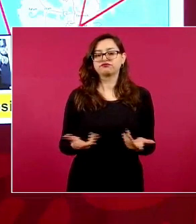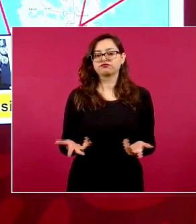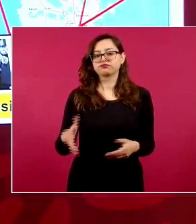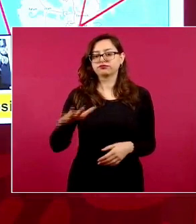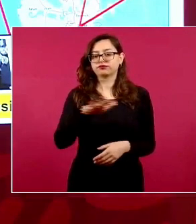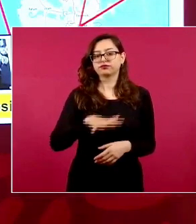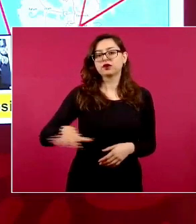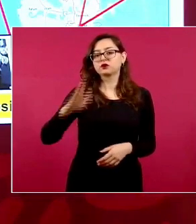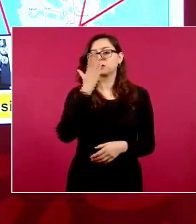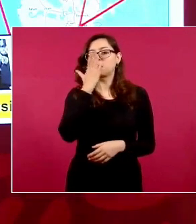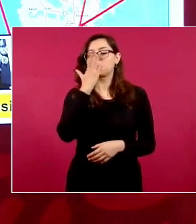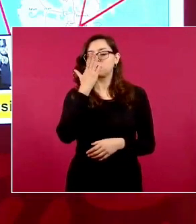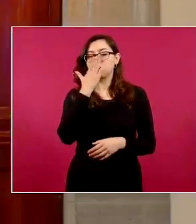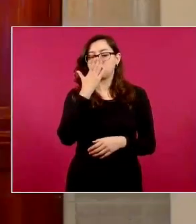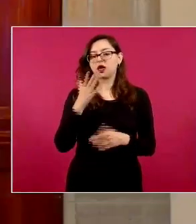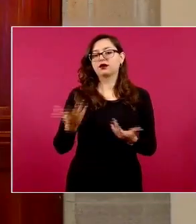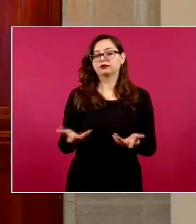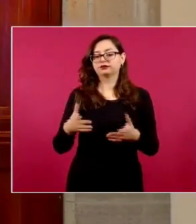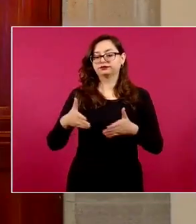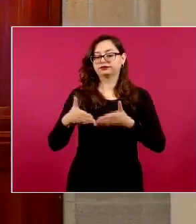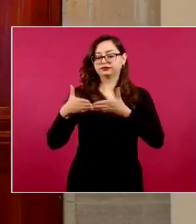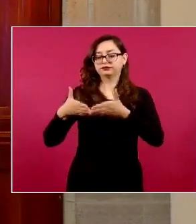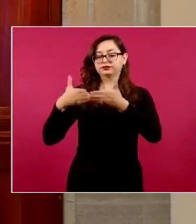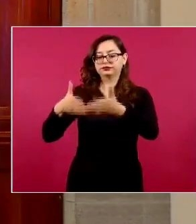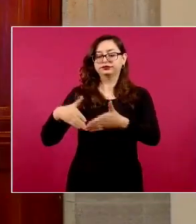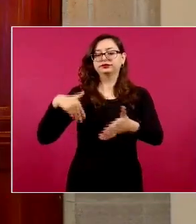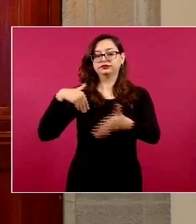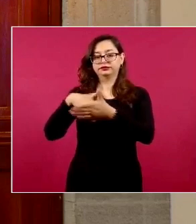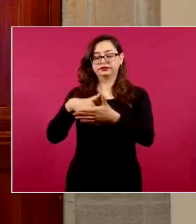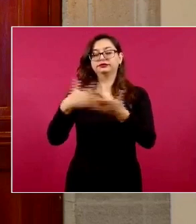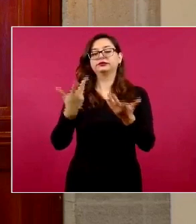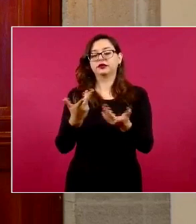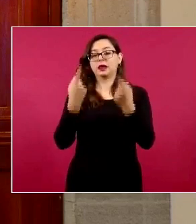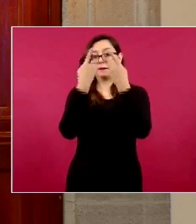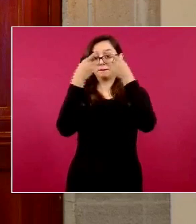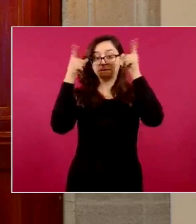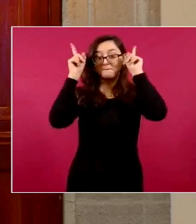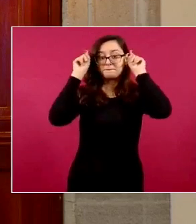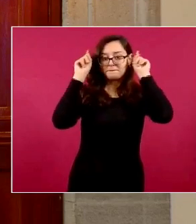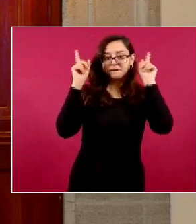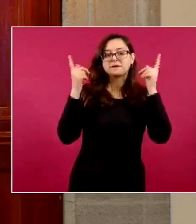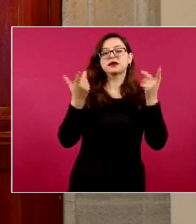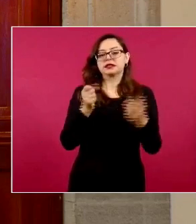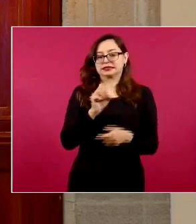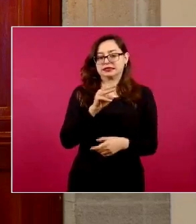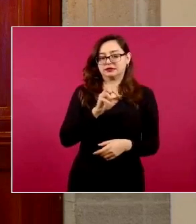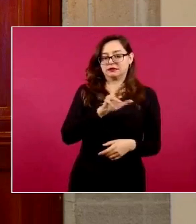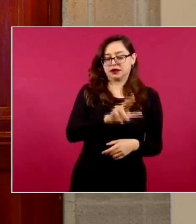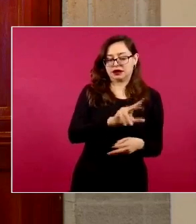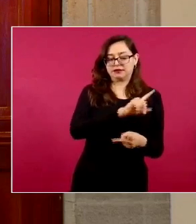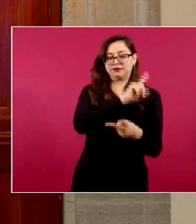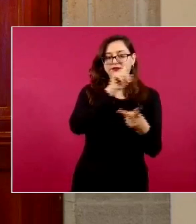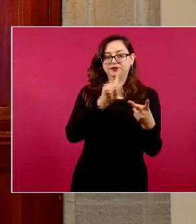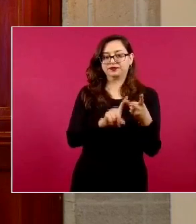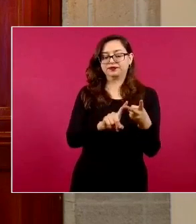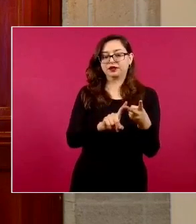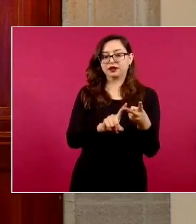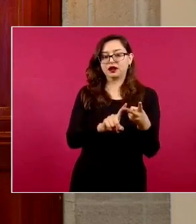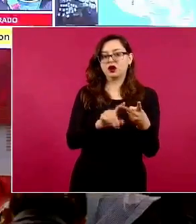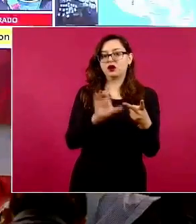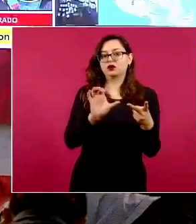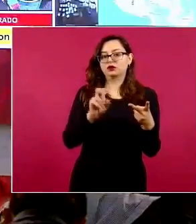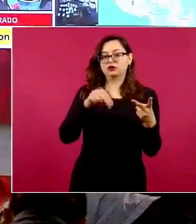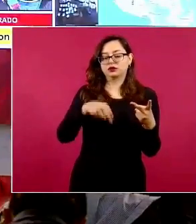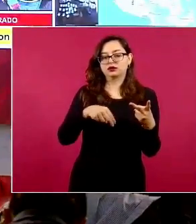Cajeme en Sonora, elementos de la Marina en coordinación con la fuerza presente, la Coordinación